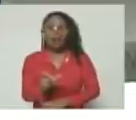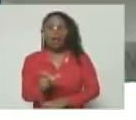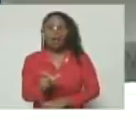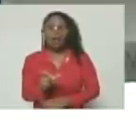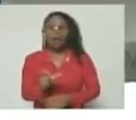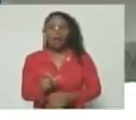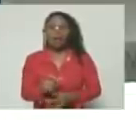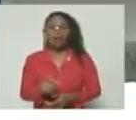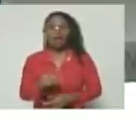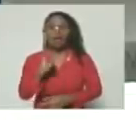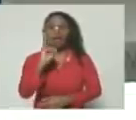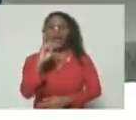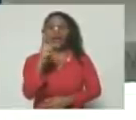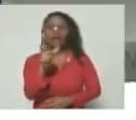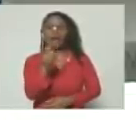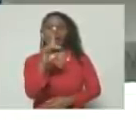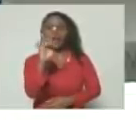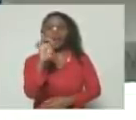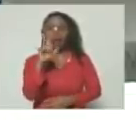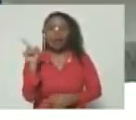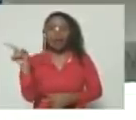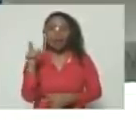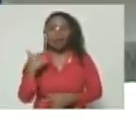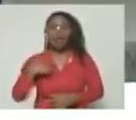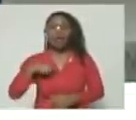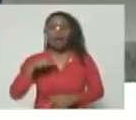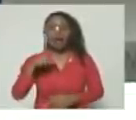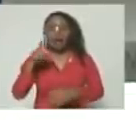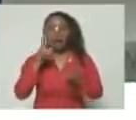Italia-Inglaterra. Tuvimos el programa dominguero.